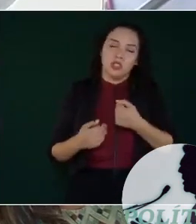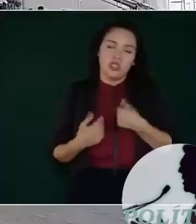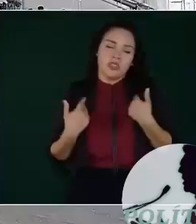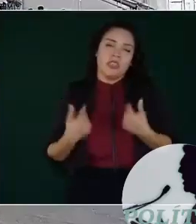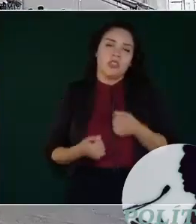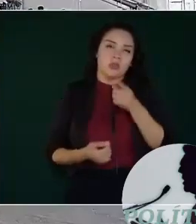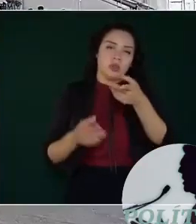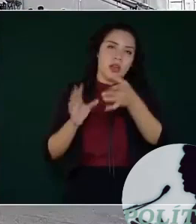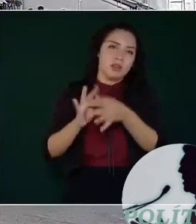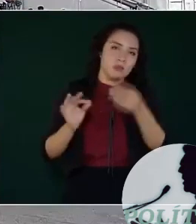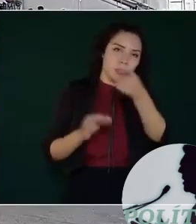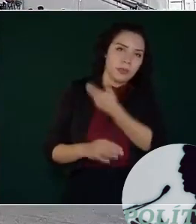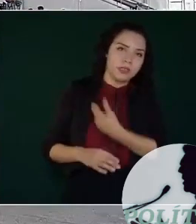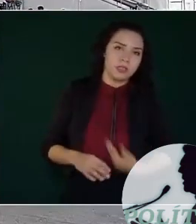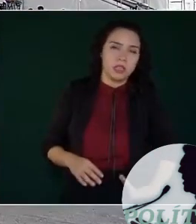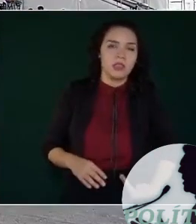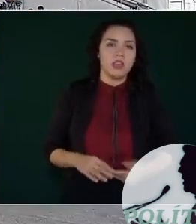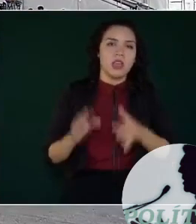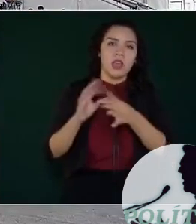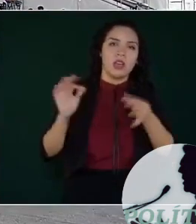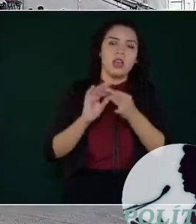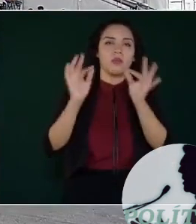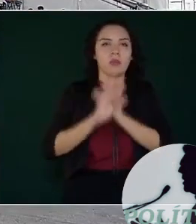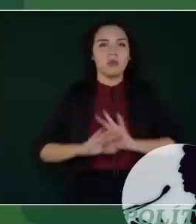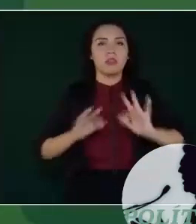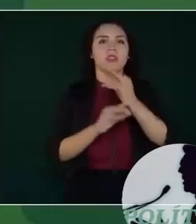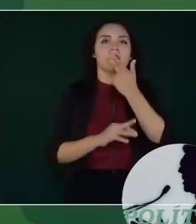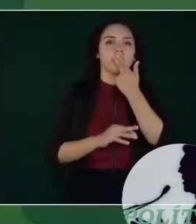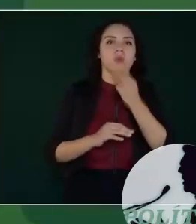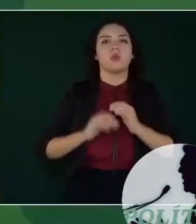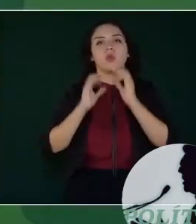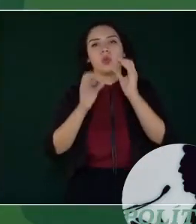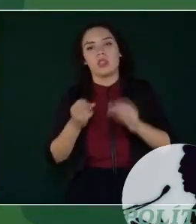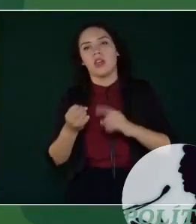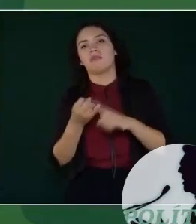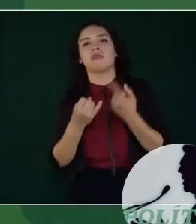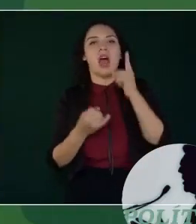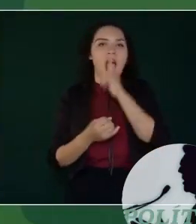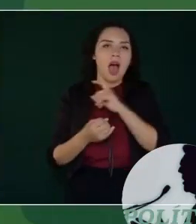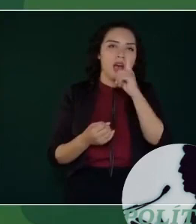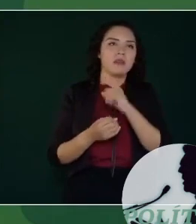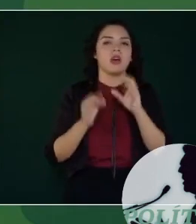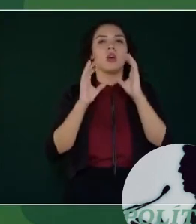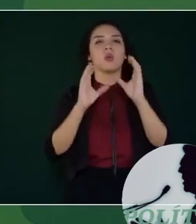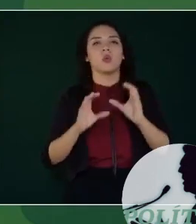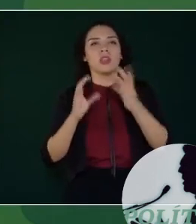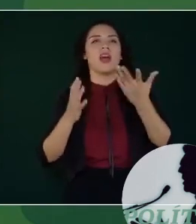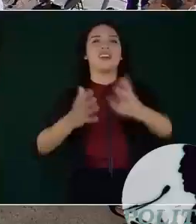ayer hablaba el tema del agua, y este sitio, la Laguna del Carpintero,